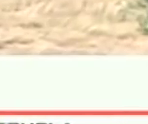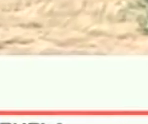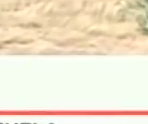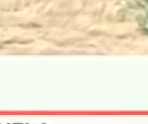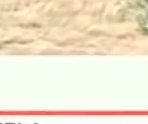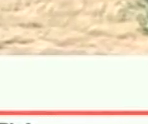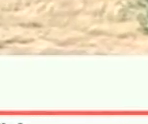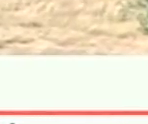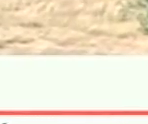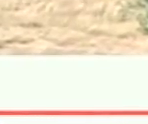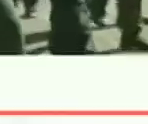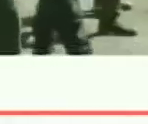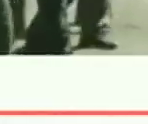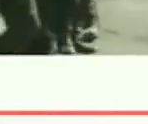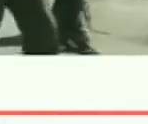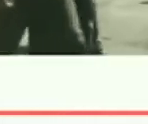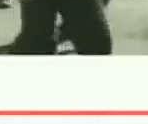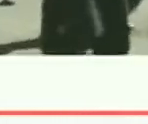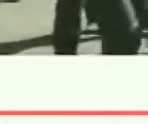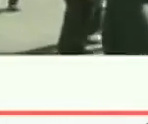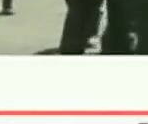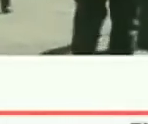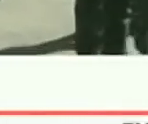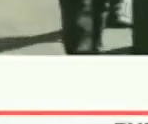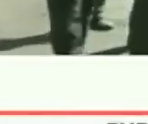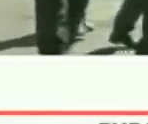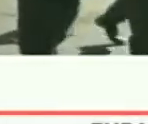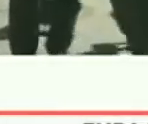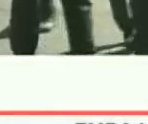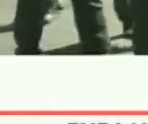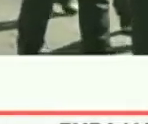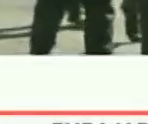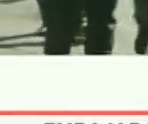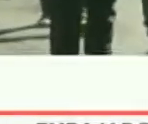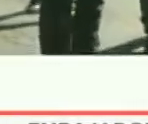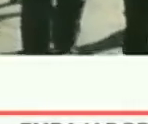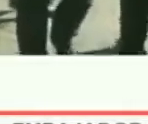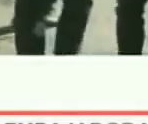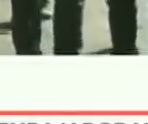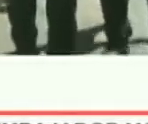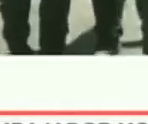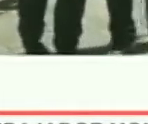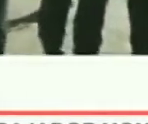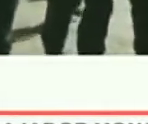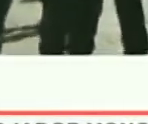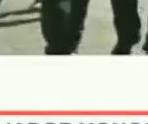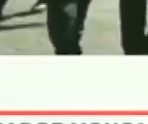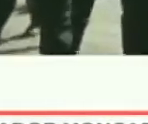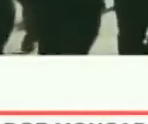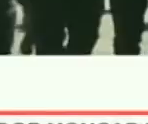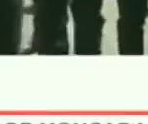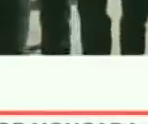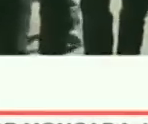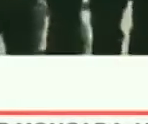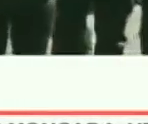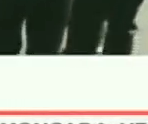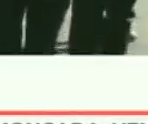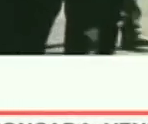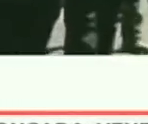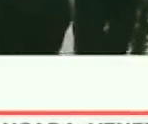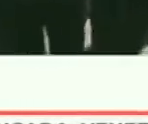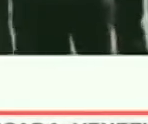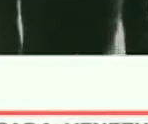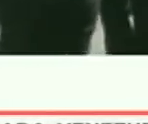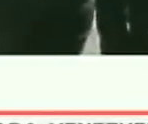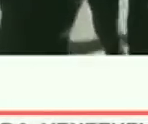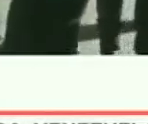Con honores militares correspondientes a su alta investidura, le reconocen como comandante en jefe de la Fuerza Armada Nacional Bolivariana